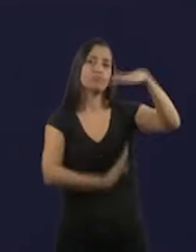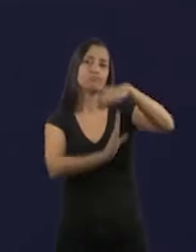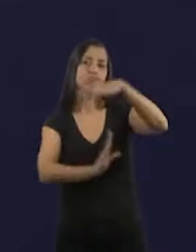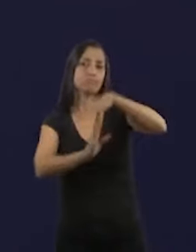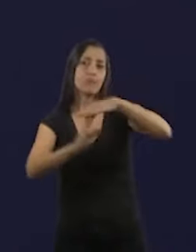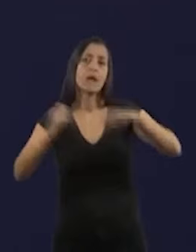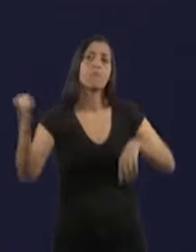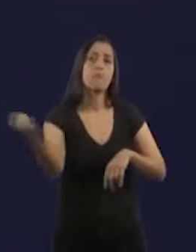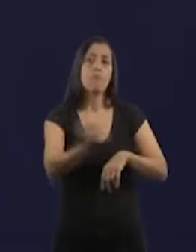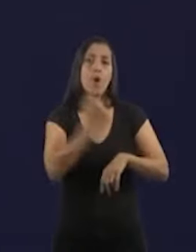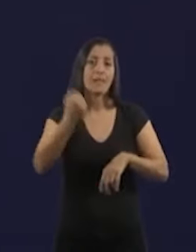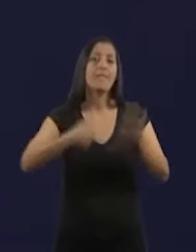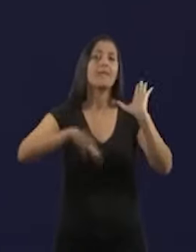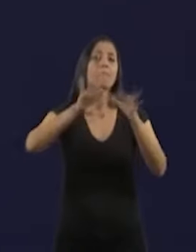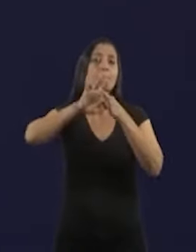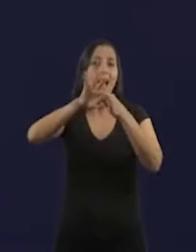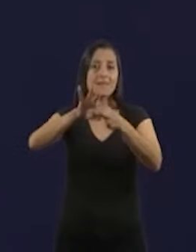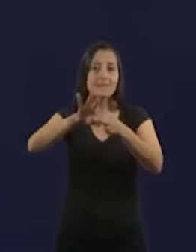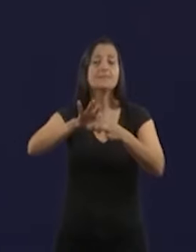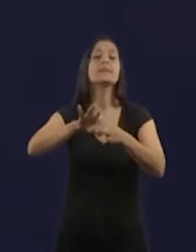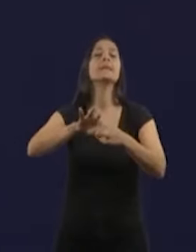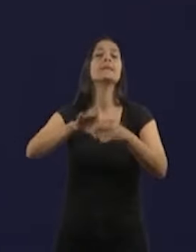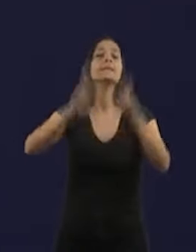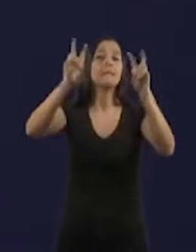relacionados al mundo tecnológico.